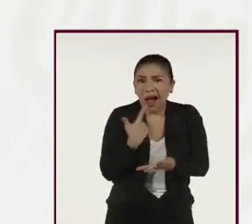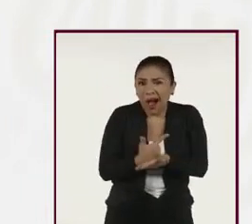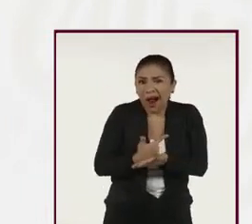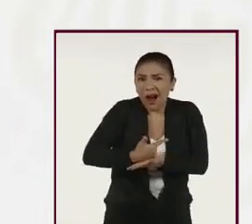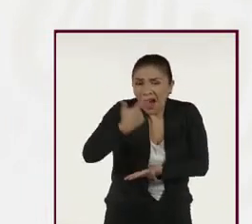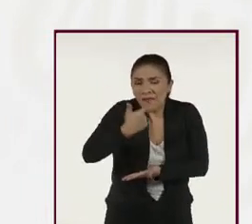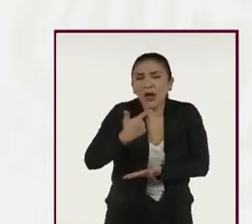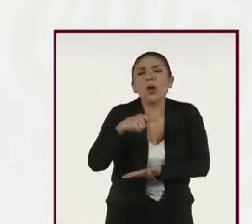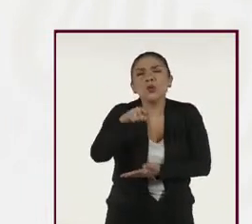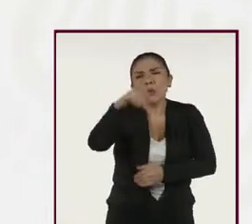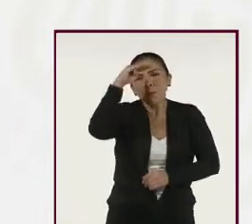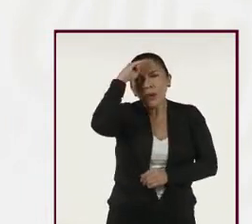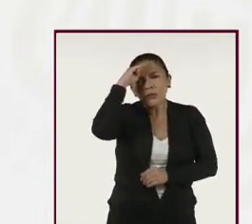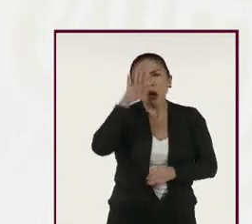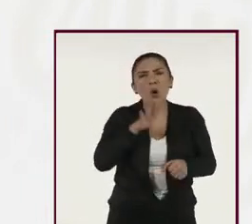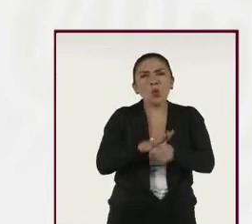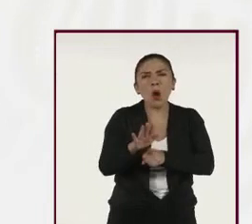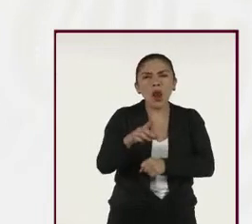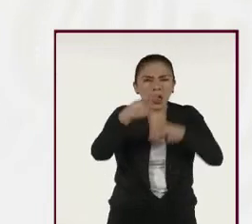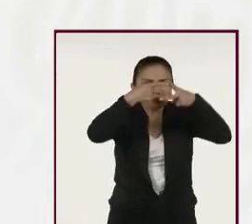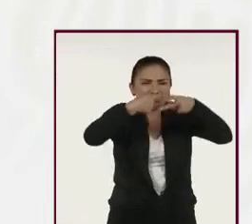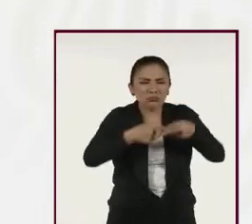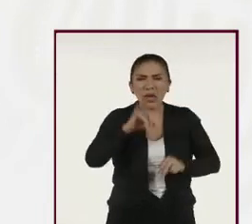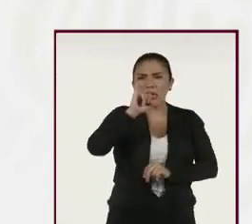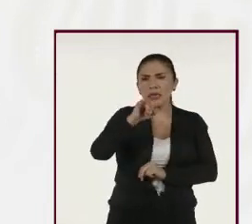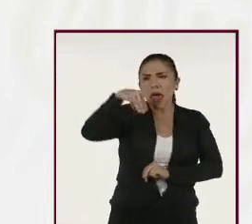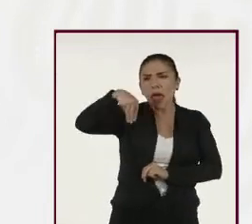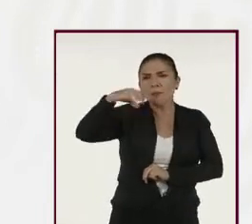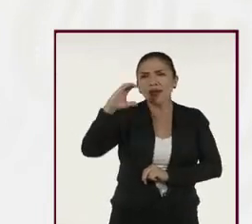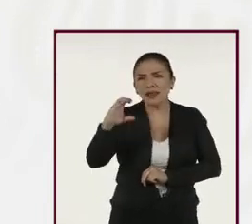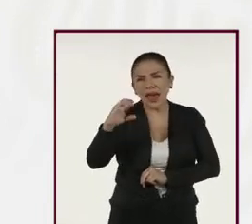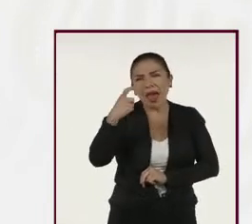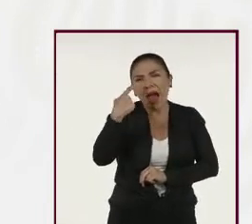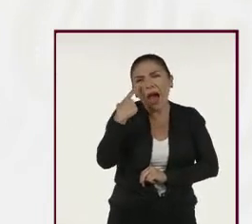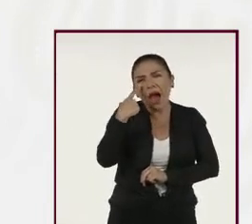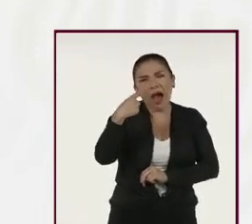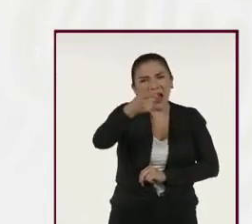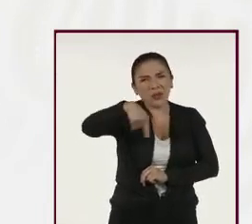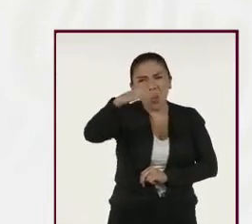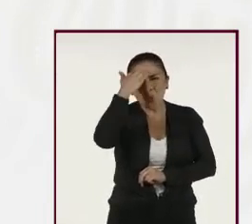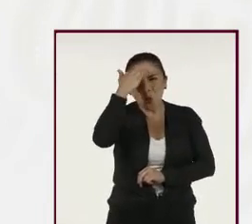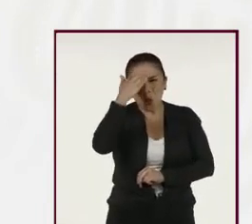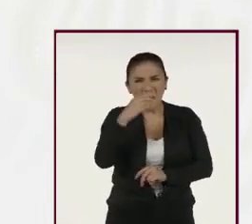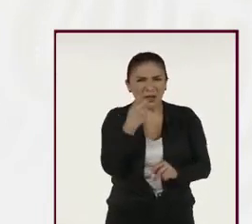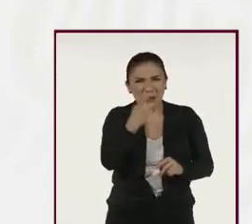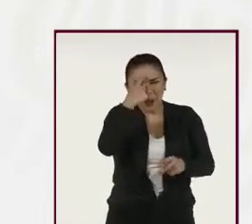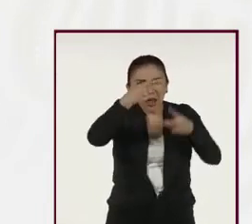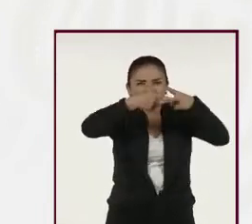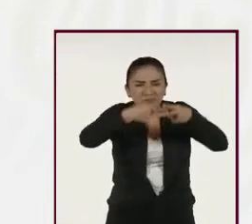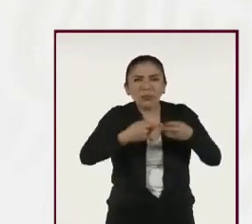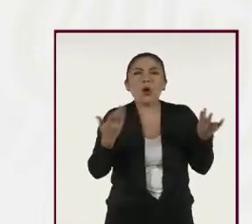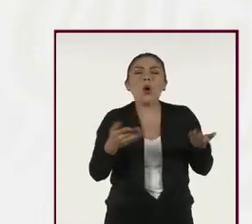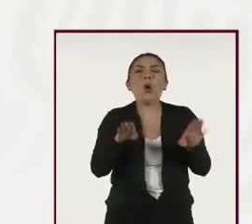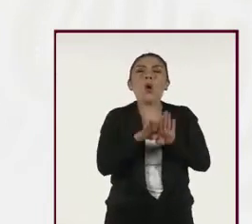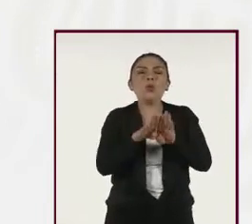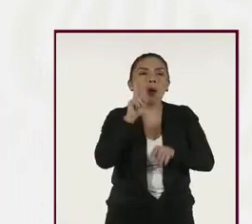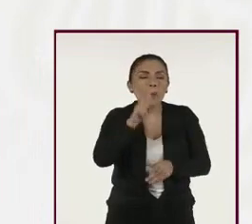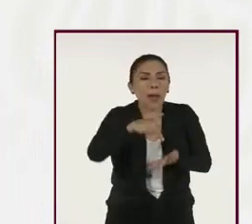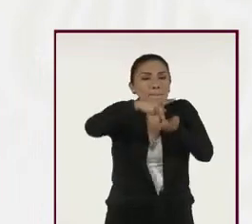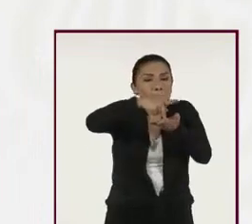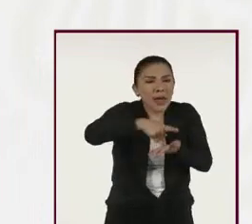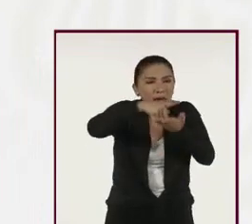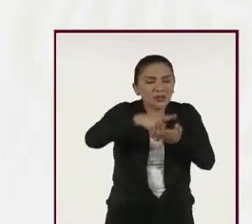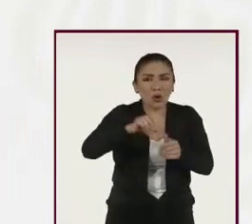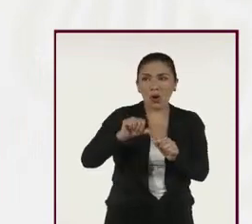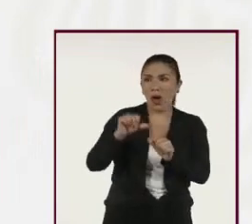nos dejemos llevar por el índice de masa corporal, que seguramente es un parámetro que todos ustedes conocen, donde se toman en cuenta peso y